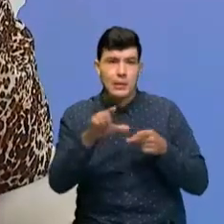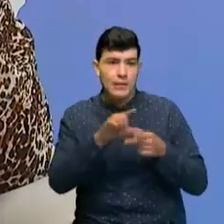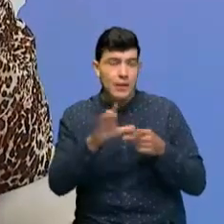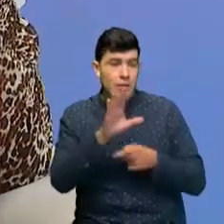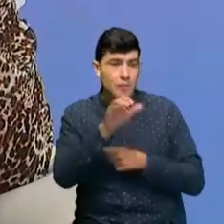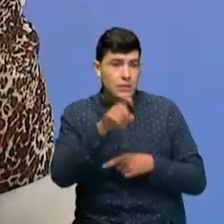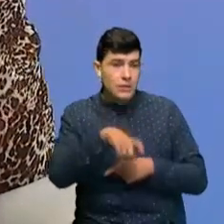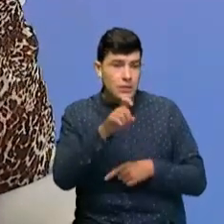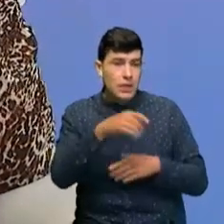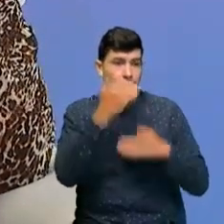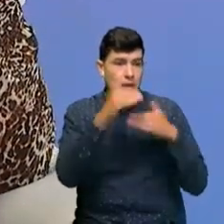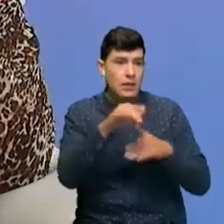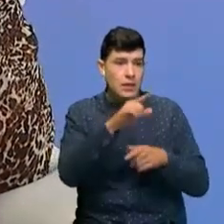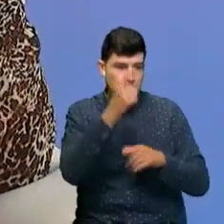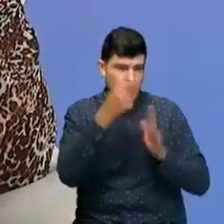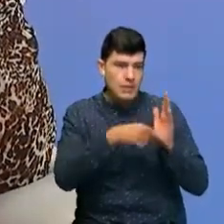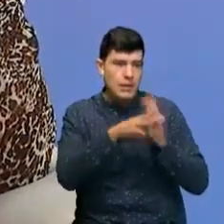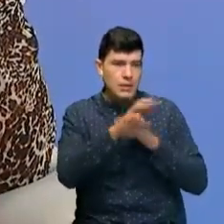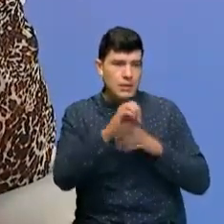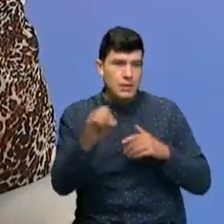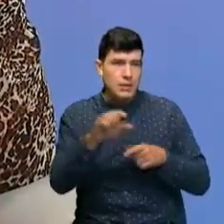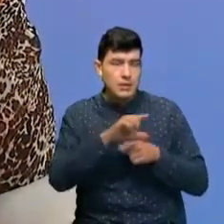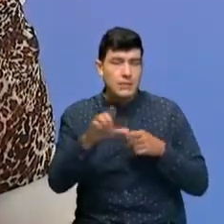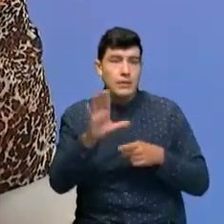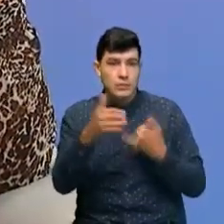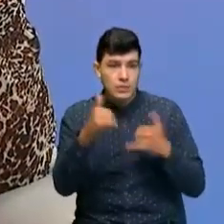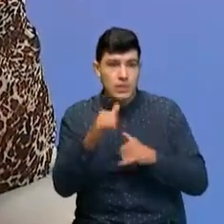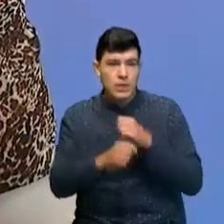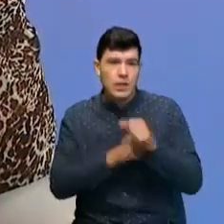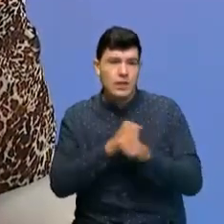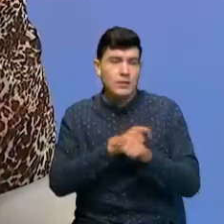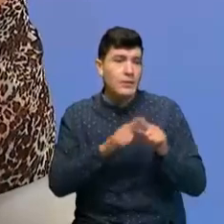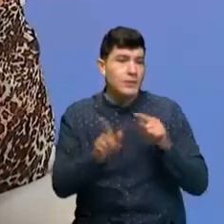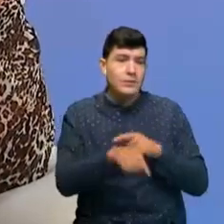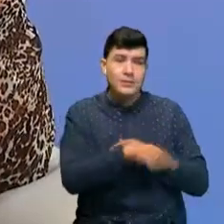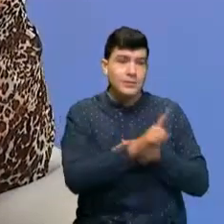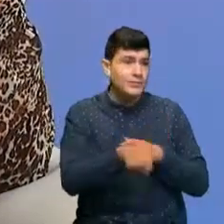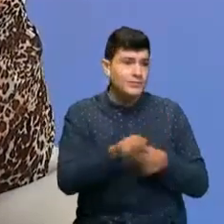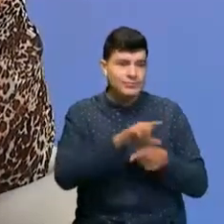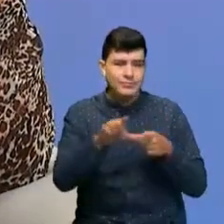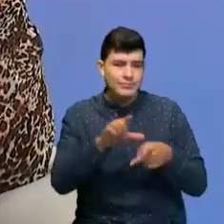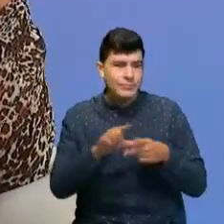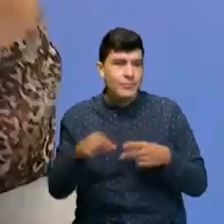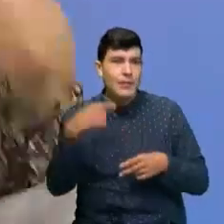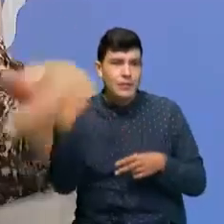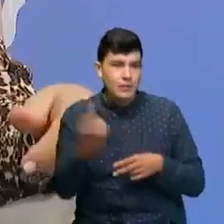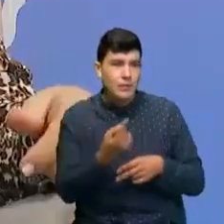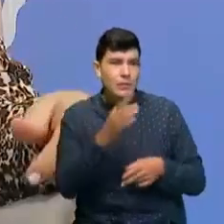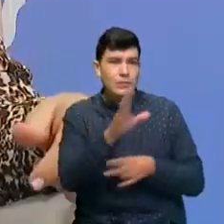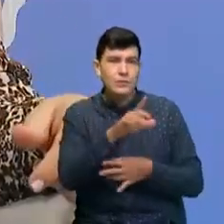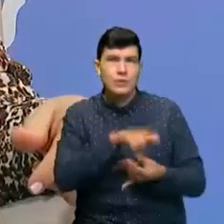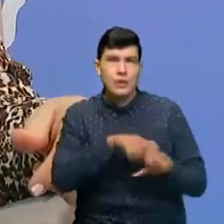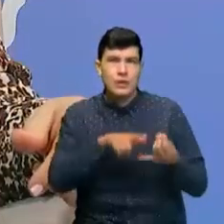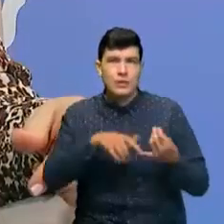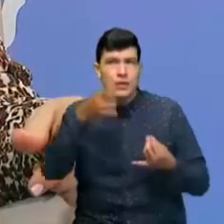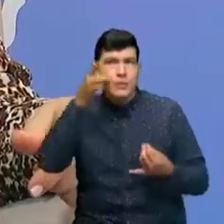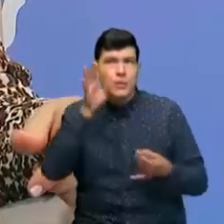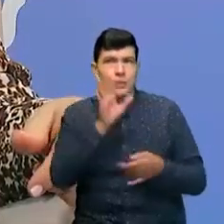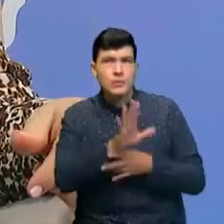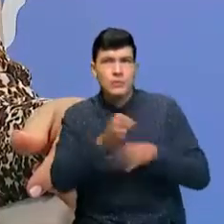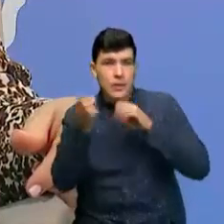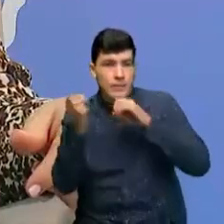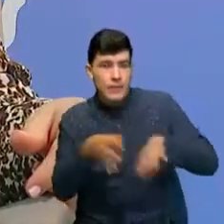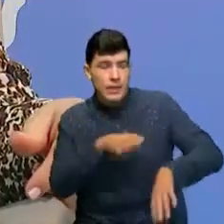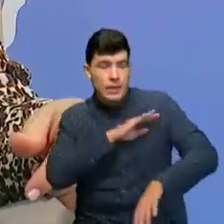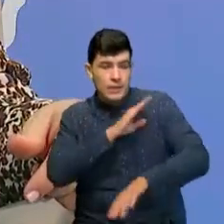Las semanas y la edad, ya tiene la edad. Pero si no tiene la semana y tiene, en este caso, de pronto una pérdida de